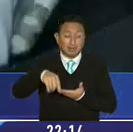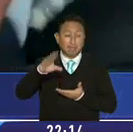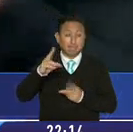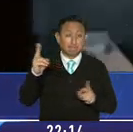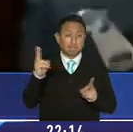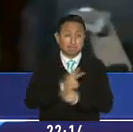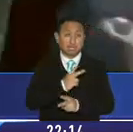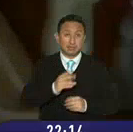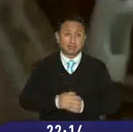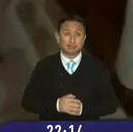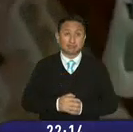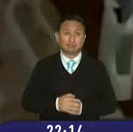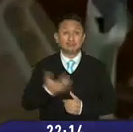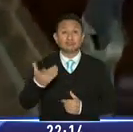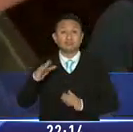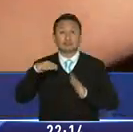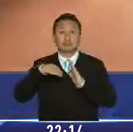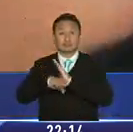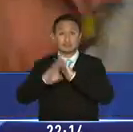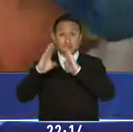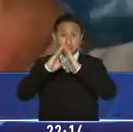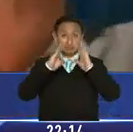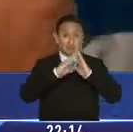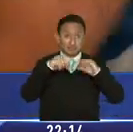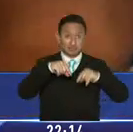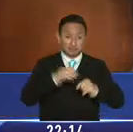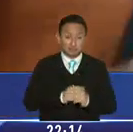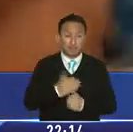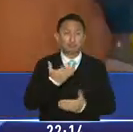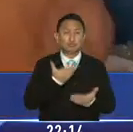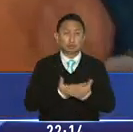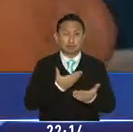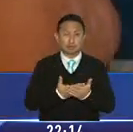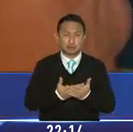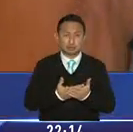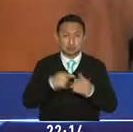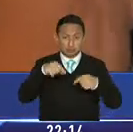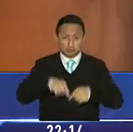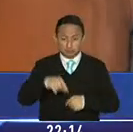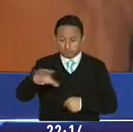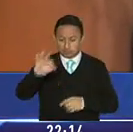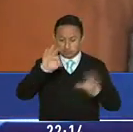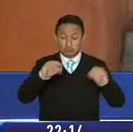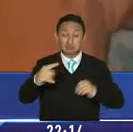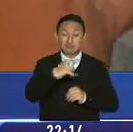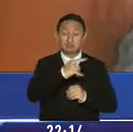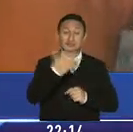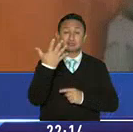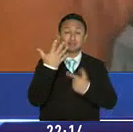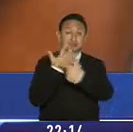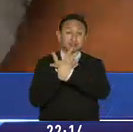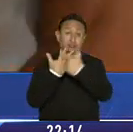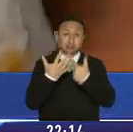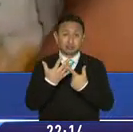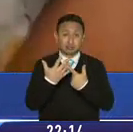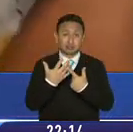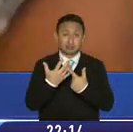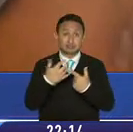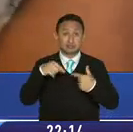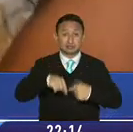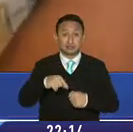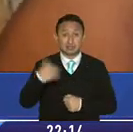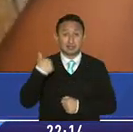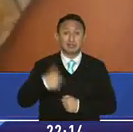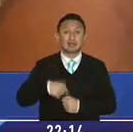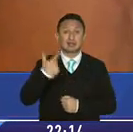Durante el allanamiento a varias viviendas se encontraron parte de las evidencias que vinculaban a estas personas. Incluso hallaron un arma de fuego.